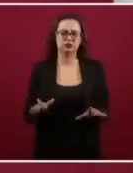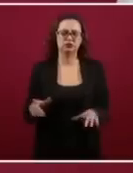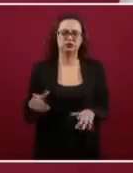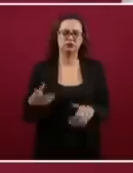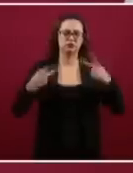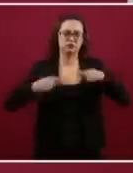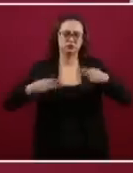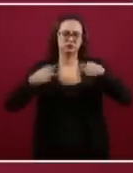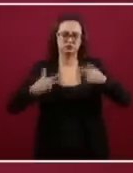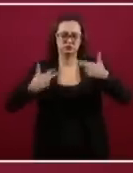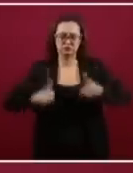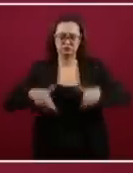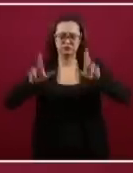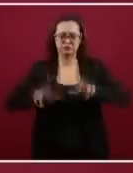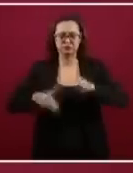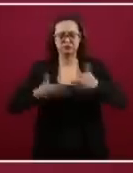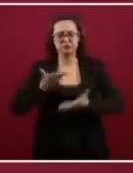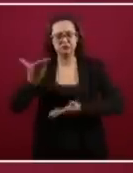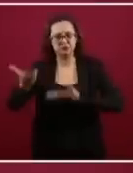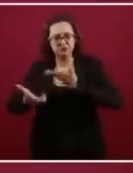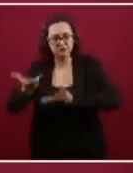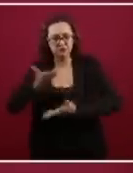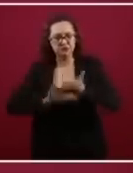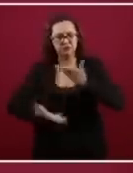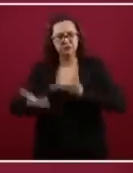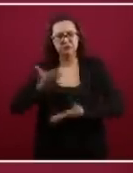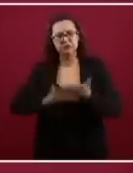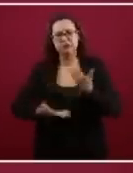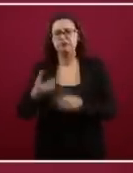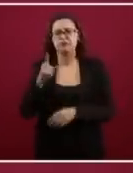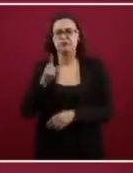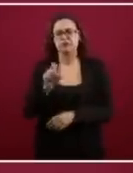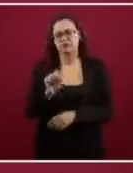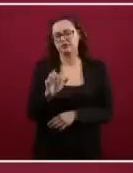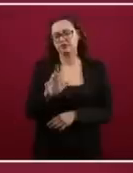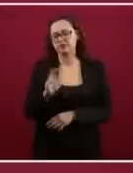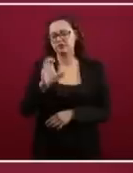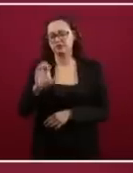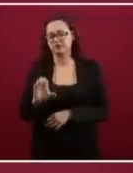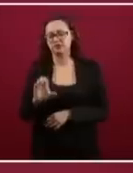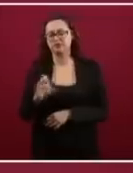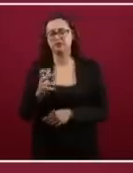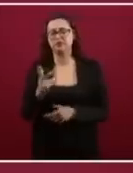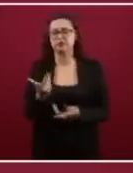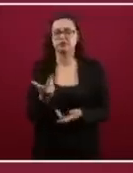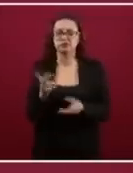diplomáticos de Relaciones Exteriores que han estado tratando este asunto,